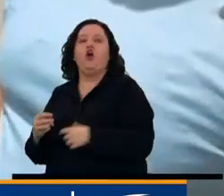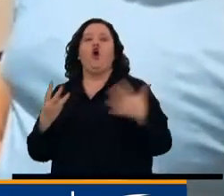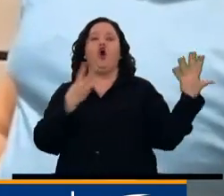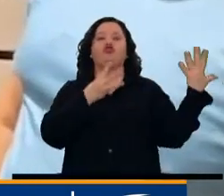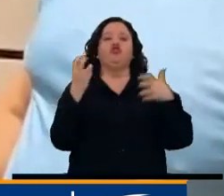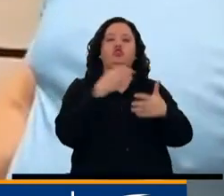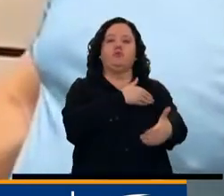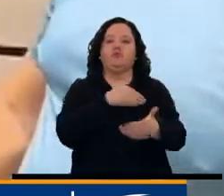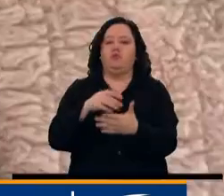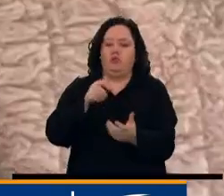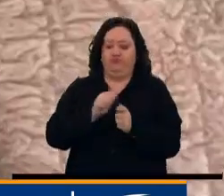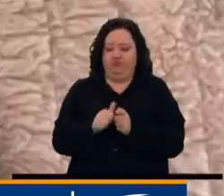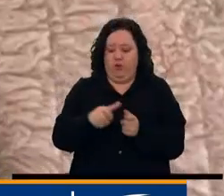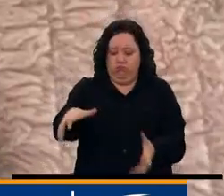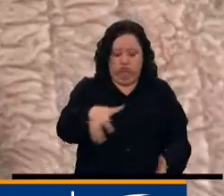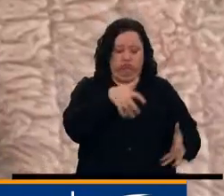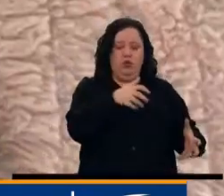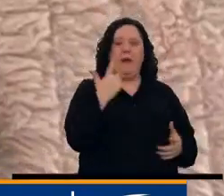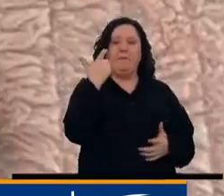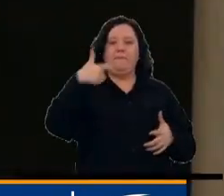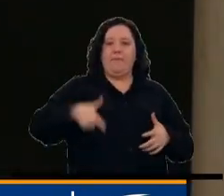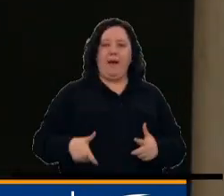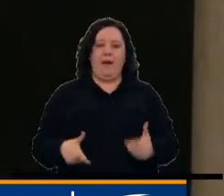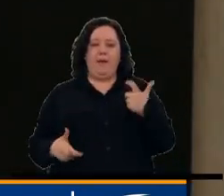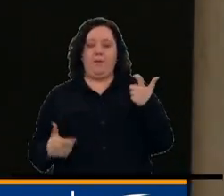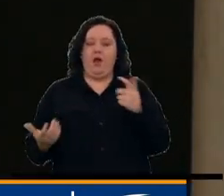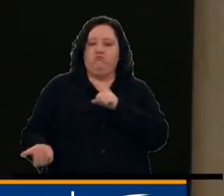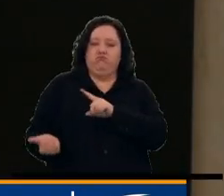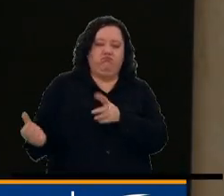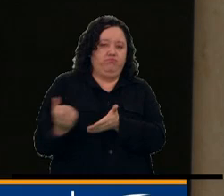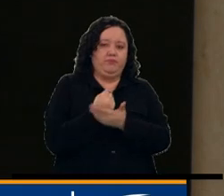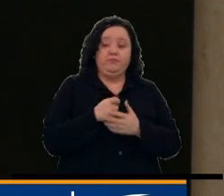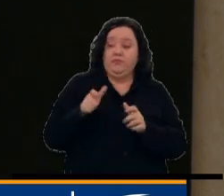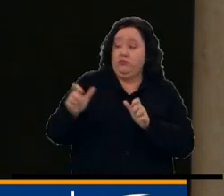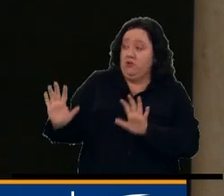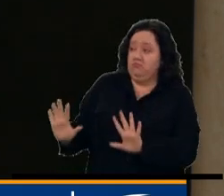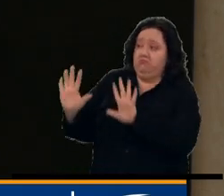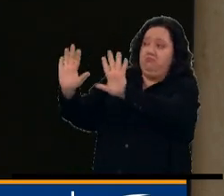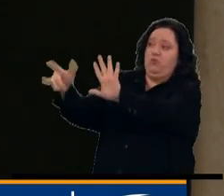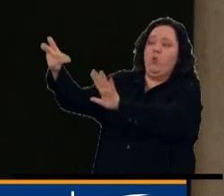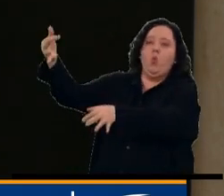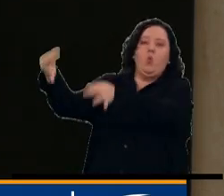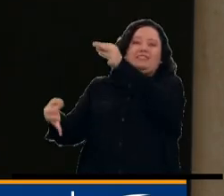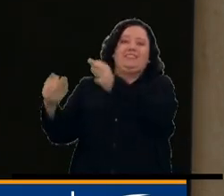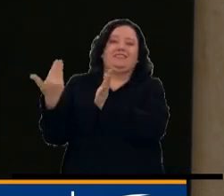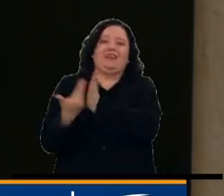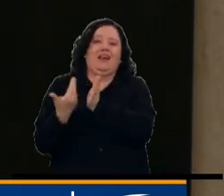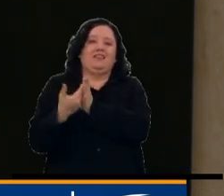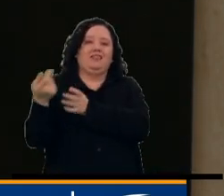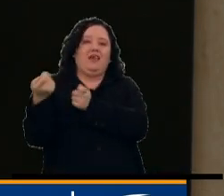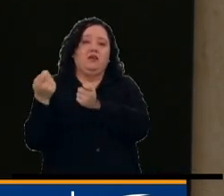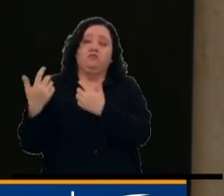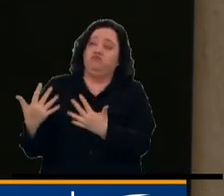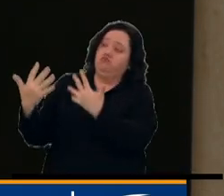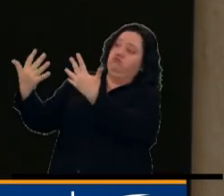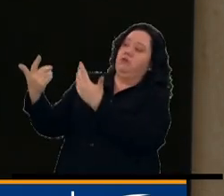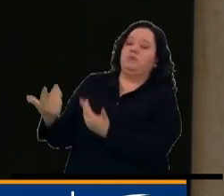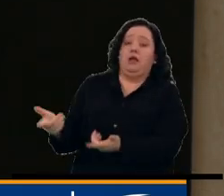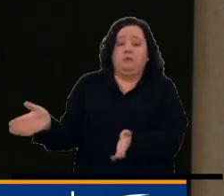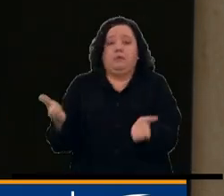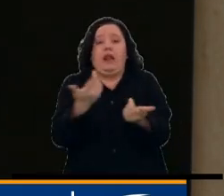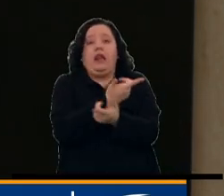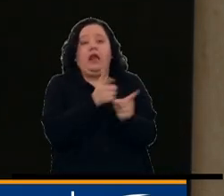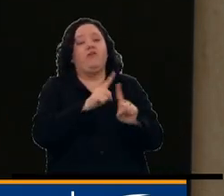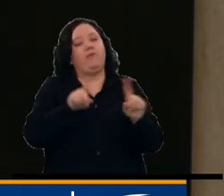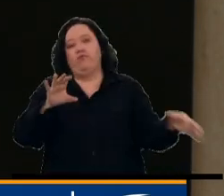800 millones de pesos y se incautaron 2 armas de fuego. Las personas fueron dejadas a disposición del juez de control de garantías, quien les dio libertad, pero